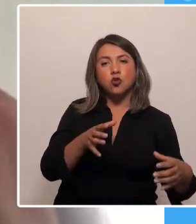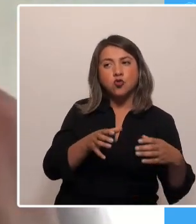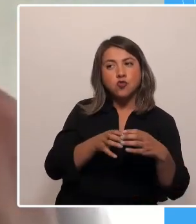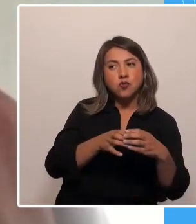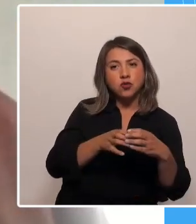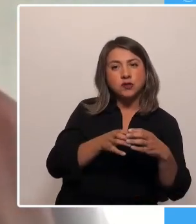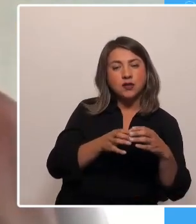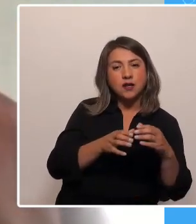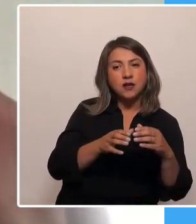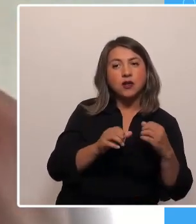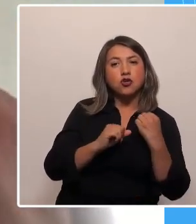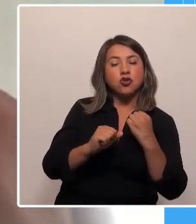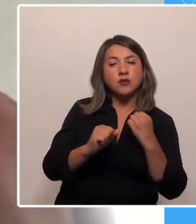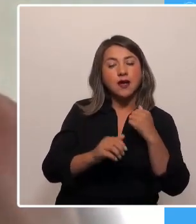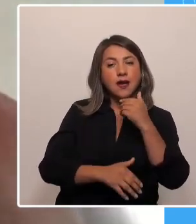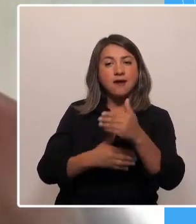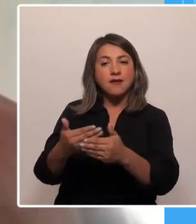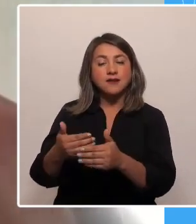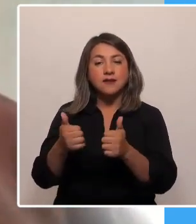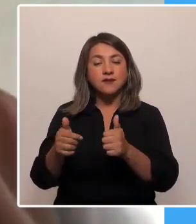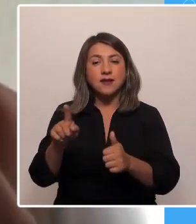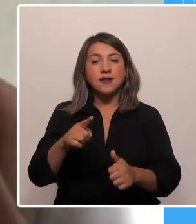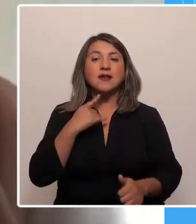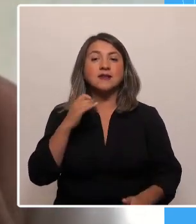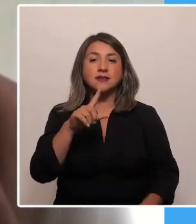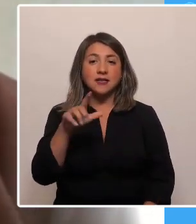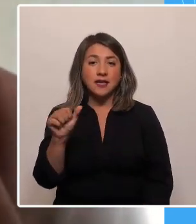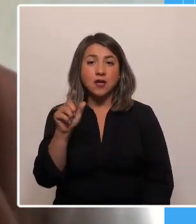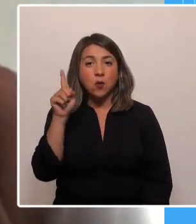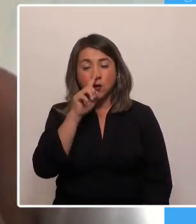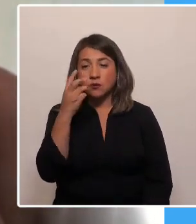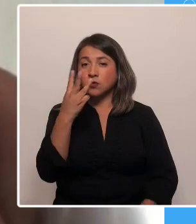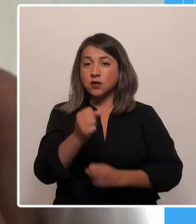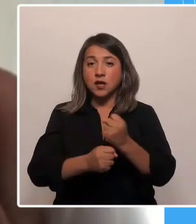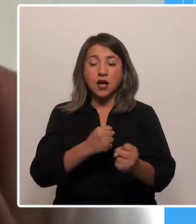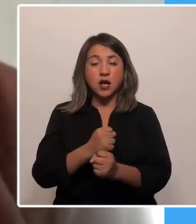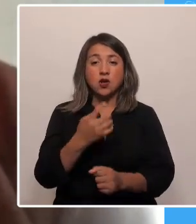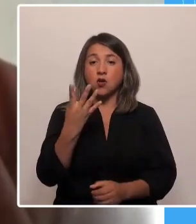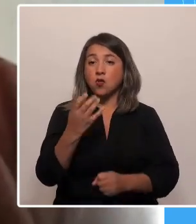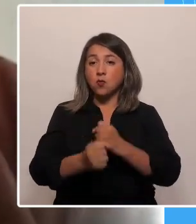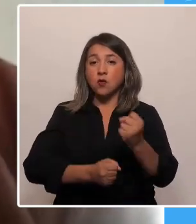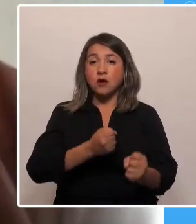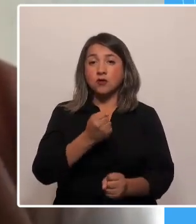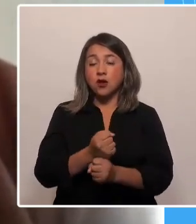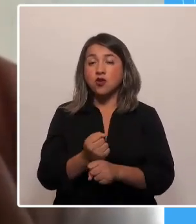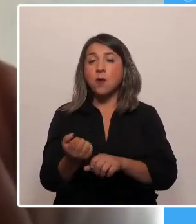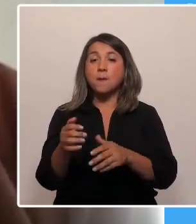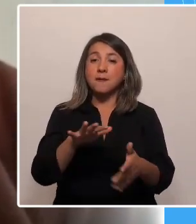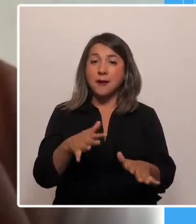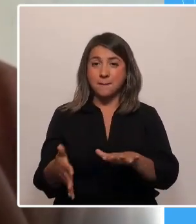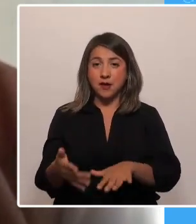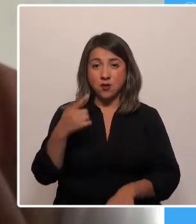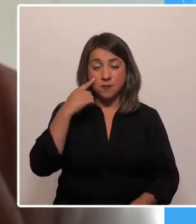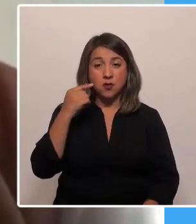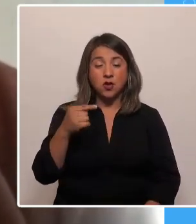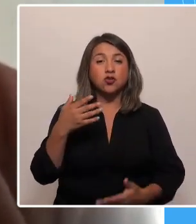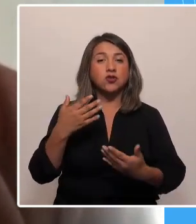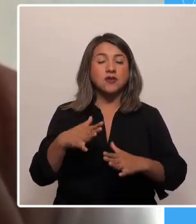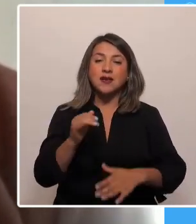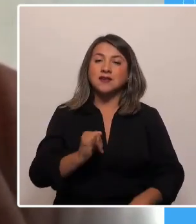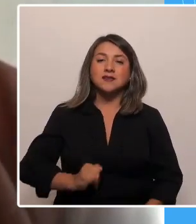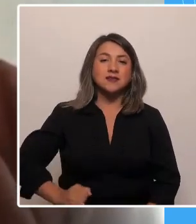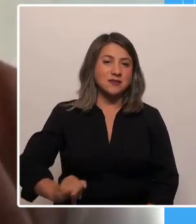sociales. Como decía bien Agustín Esquella, eso puede ser de los últimos 3 años, 4 años aproximadamente. Pero en esto ha estado siempre